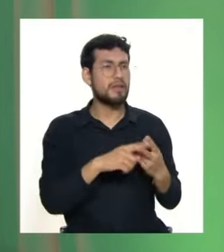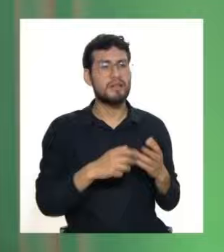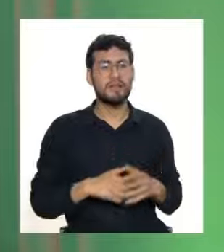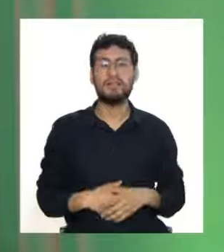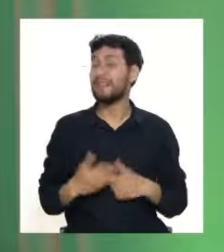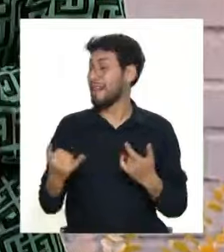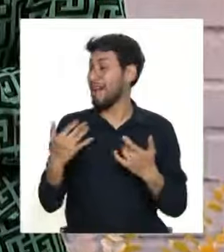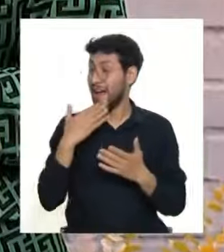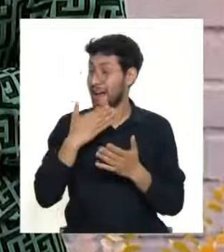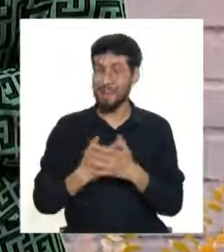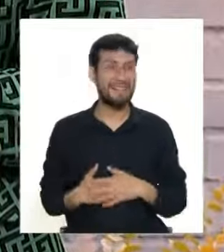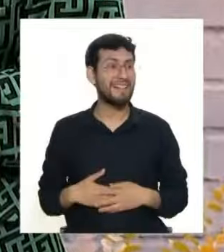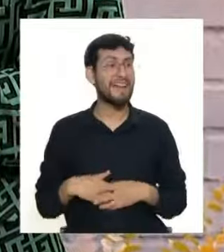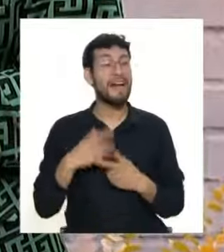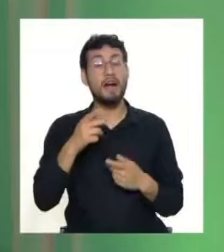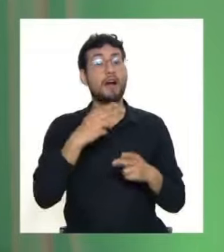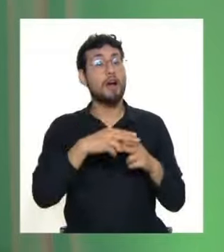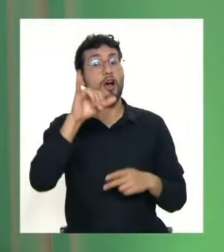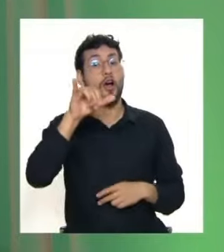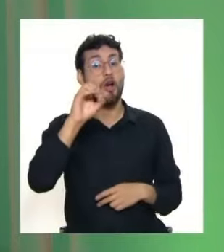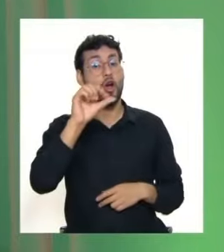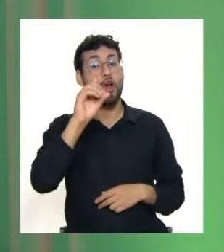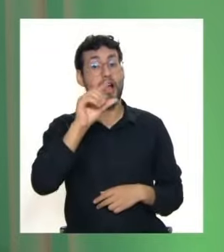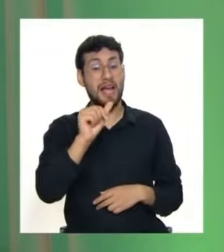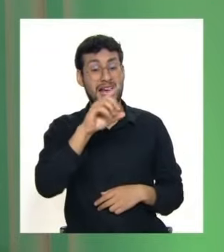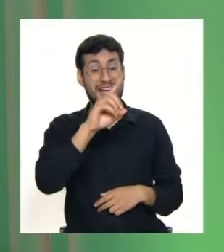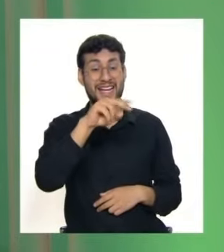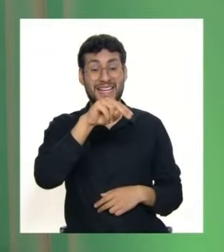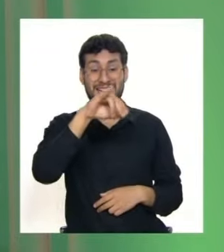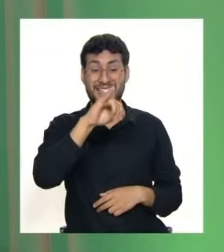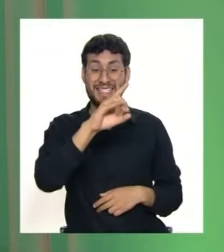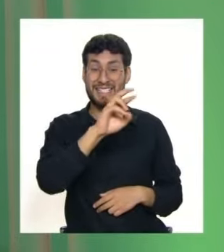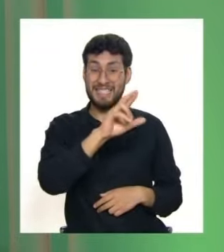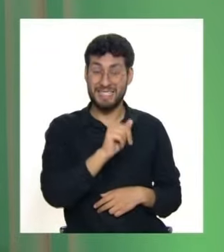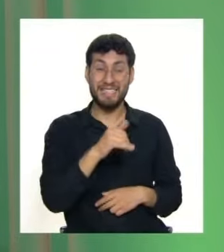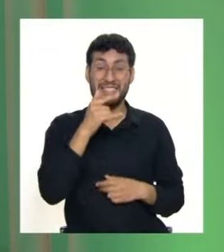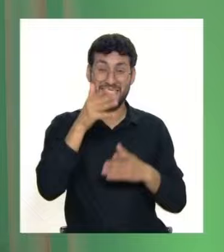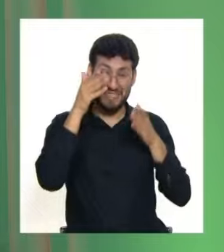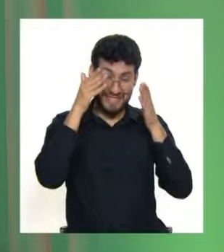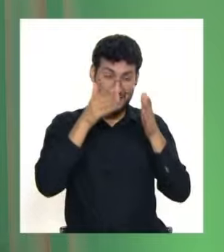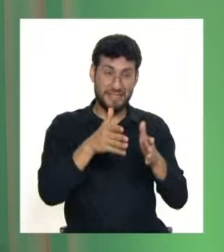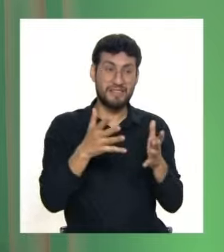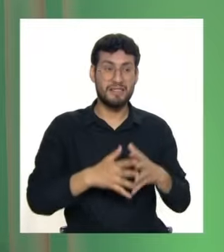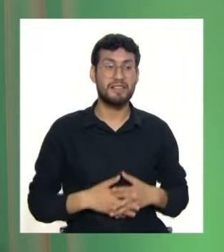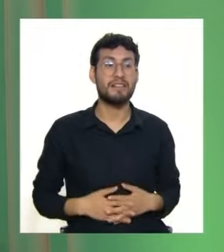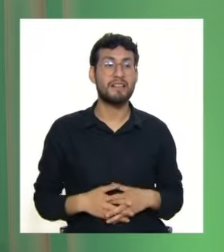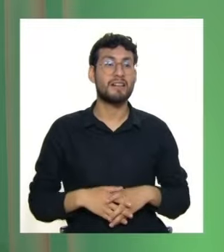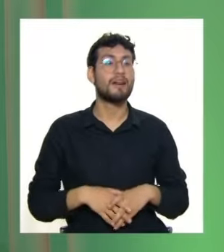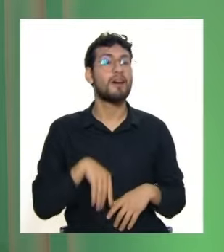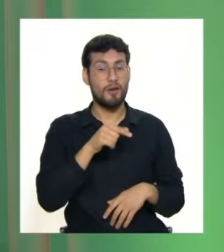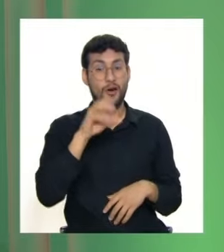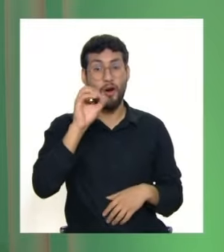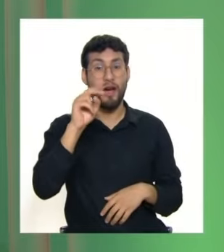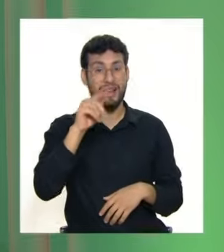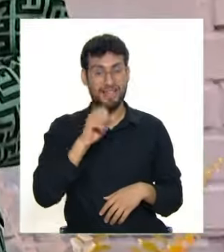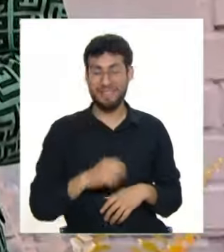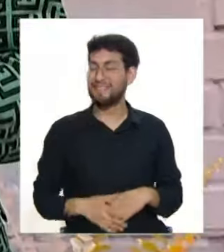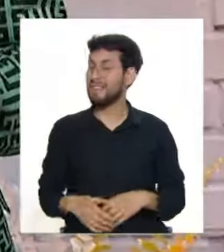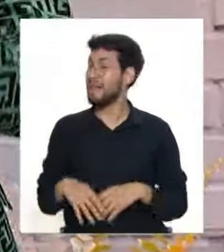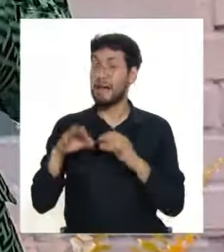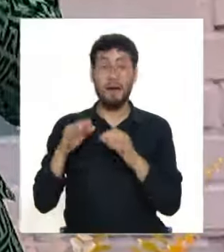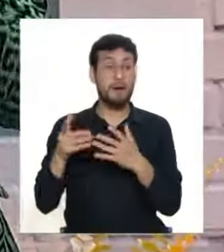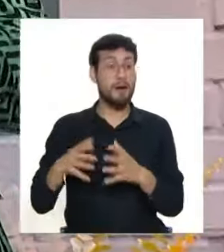es buenísimo. Hay un yoga que se llama Yoga Nidra, que justamente se enfoca en este tipo de ondas. Y además